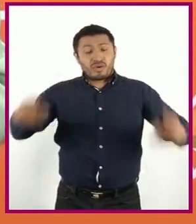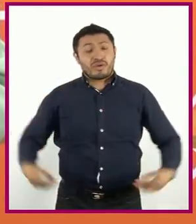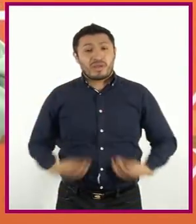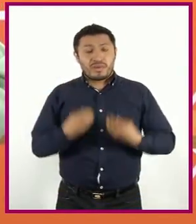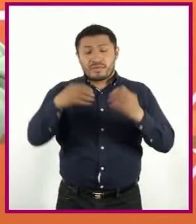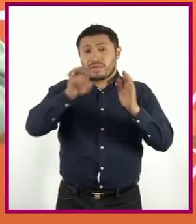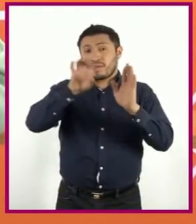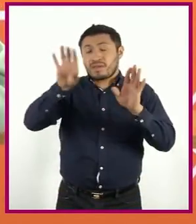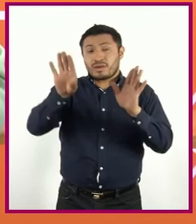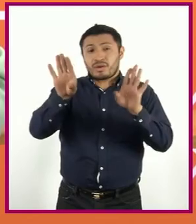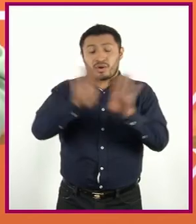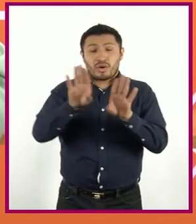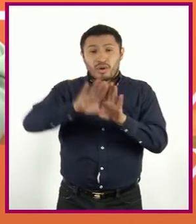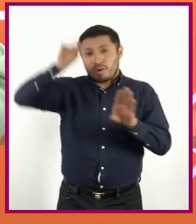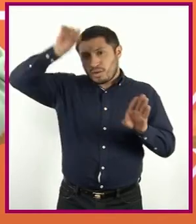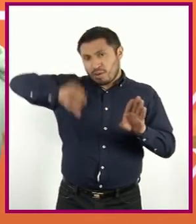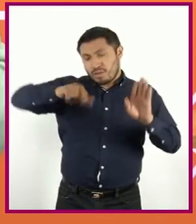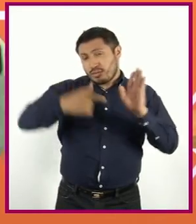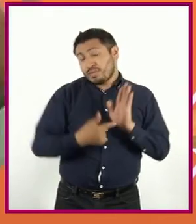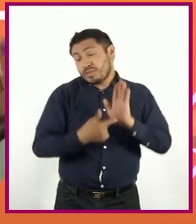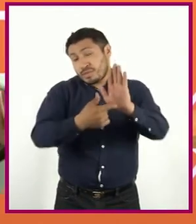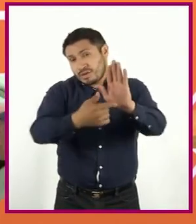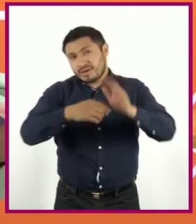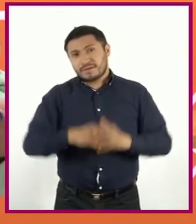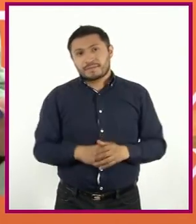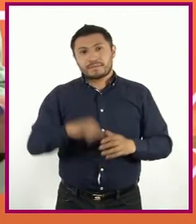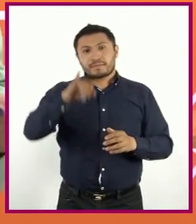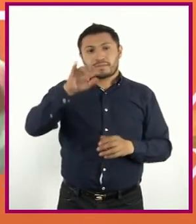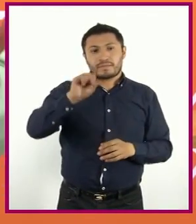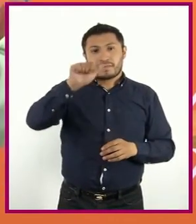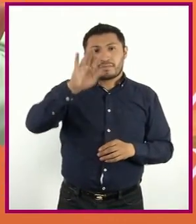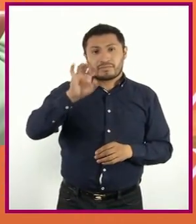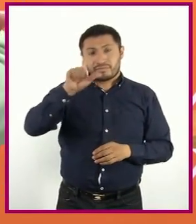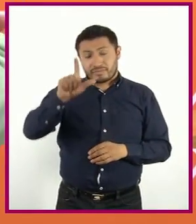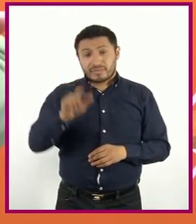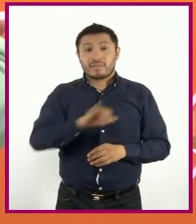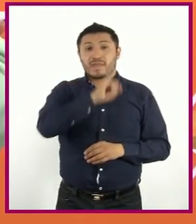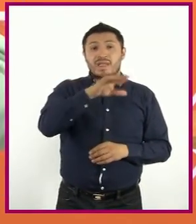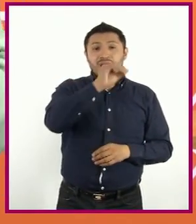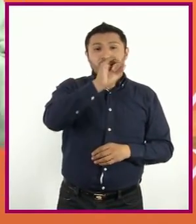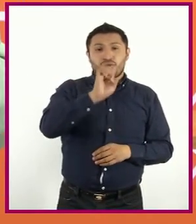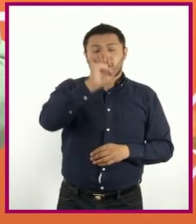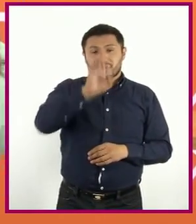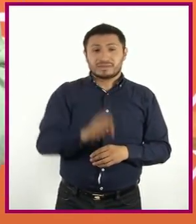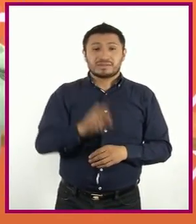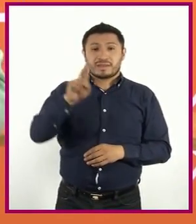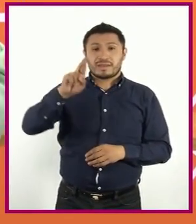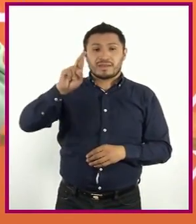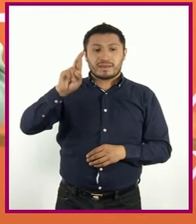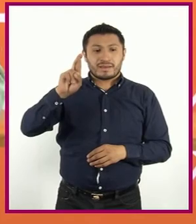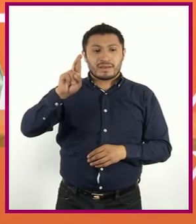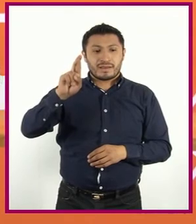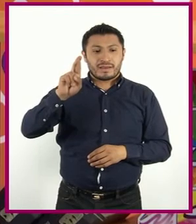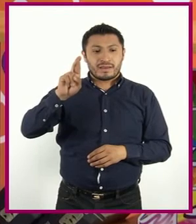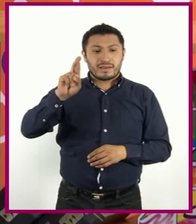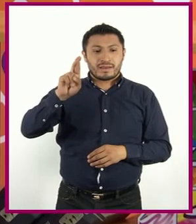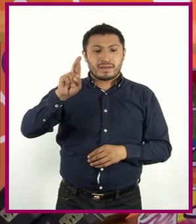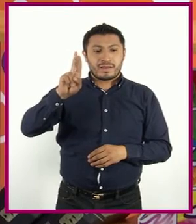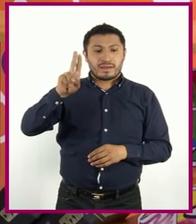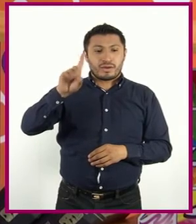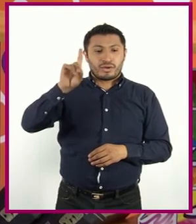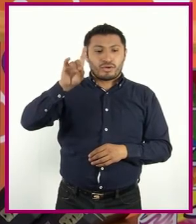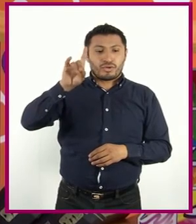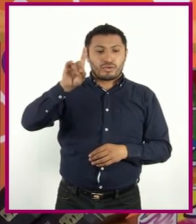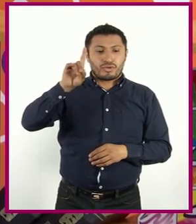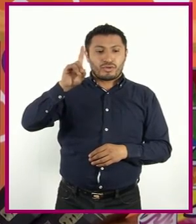los propuestos a lo largo de esta sesión, como Isabel Allende, José Saramago, Rudyard Kipling, o si les